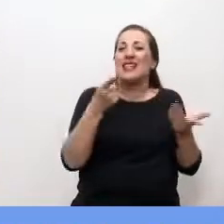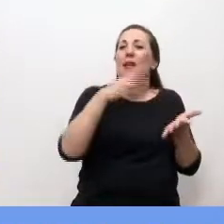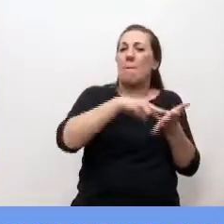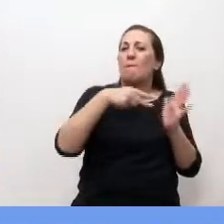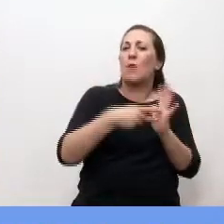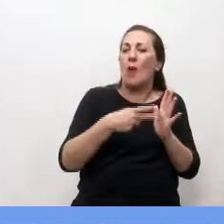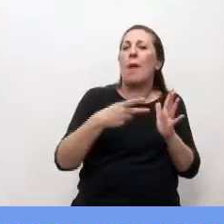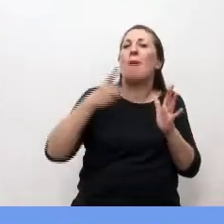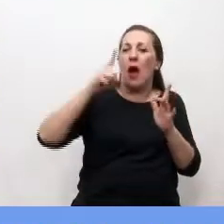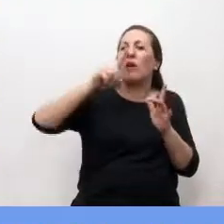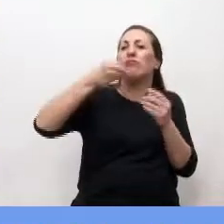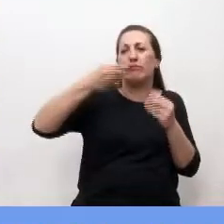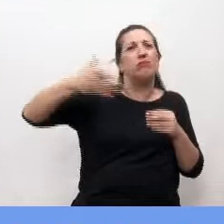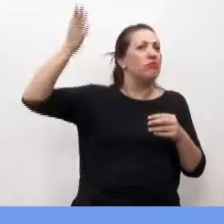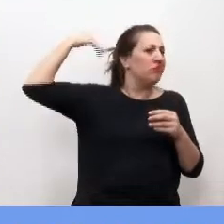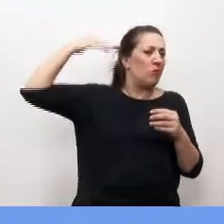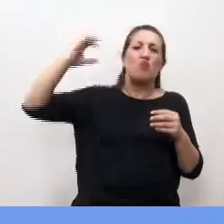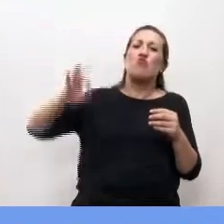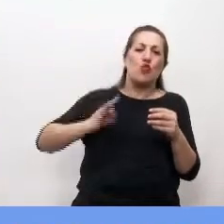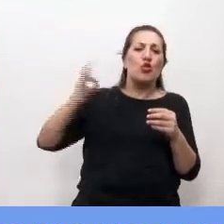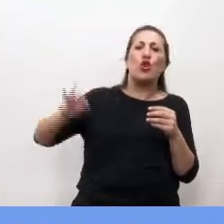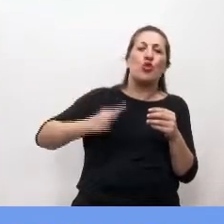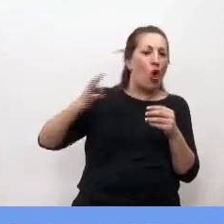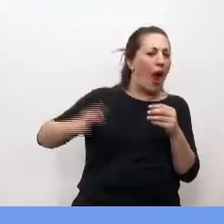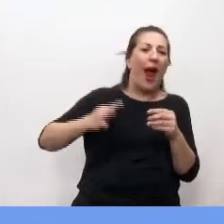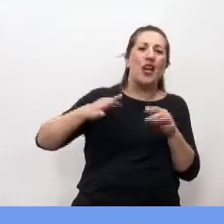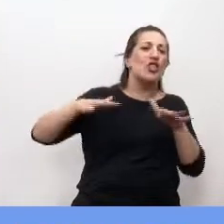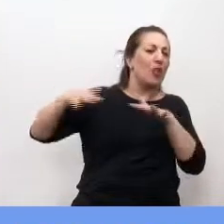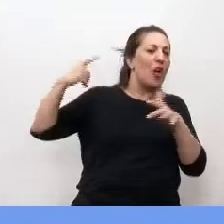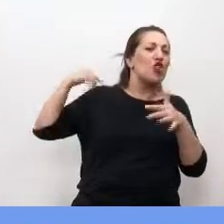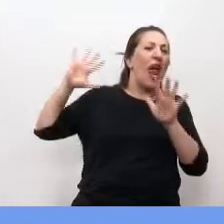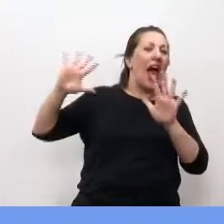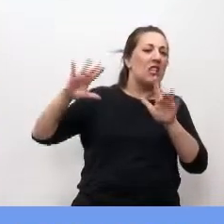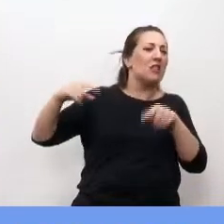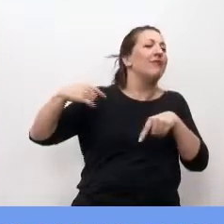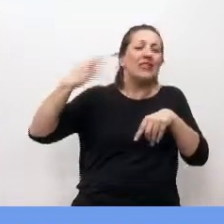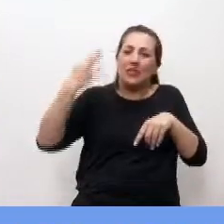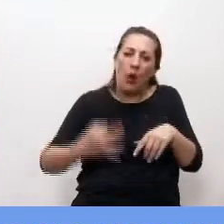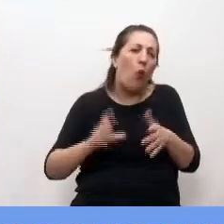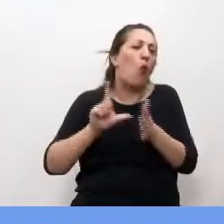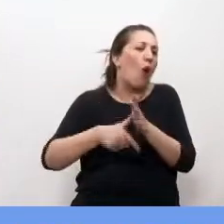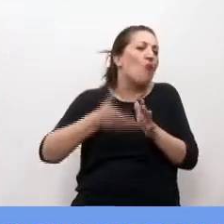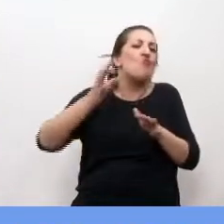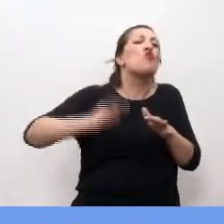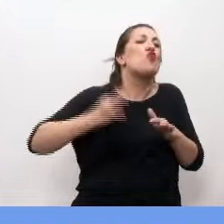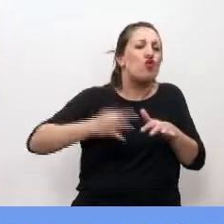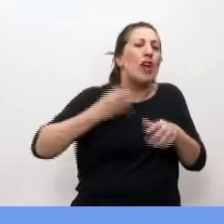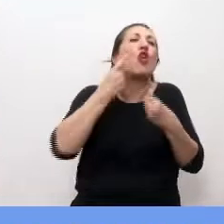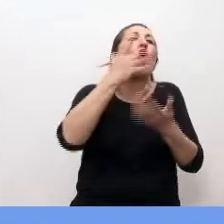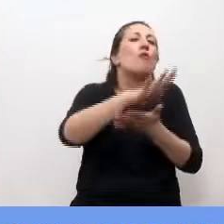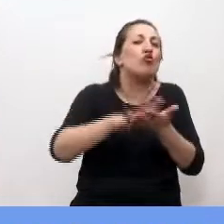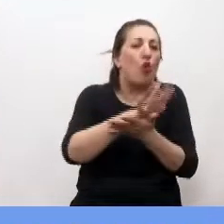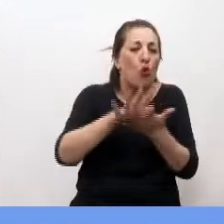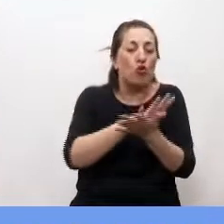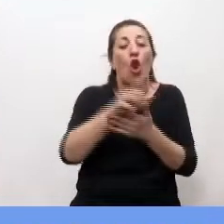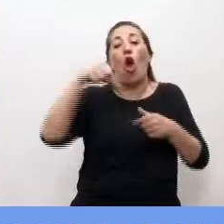décadas de situación iba a llevar décadas resolverlo Hoy estamos tratando en esta